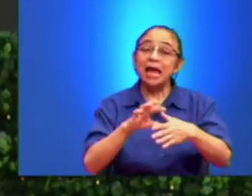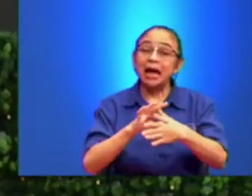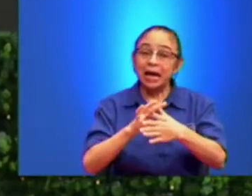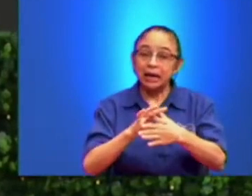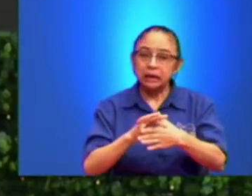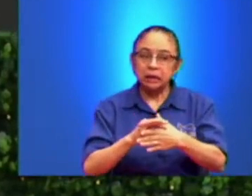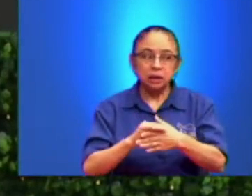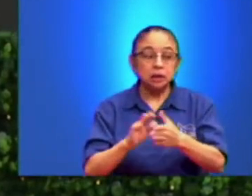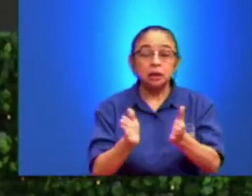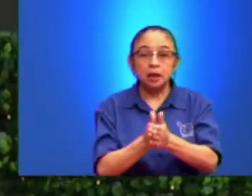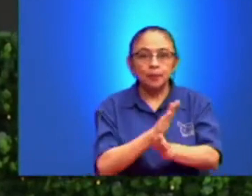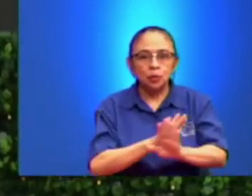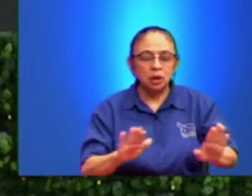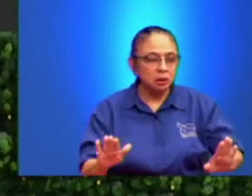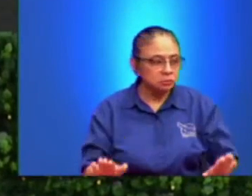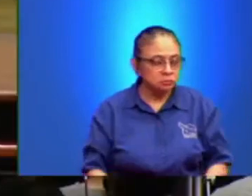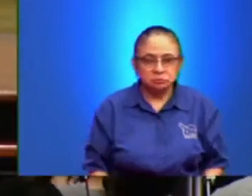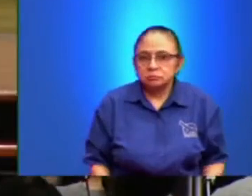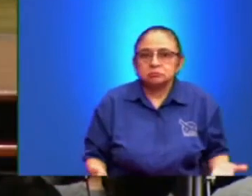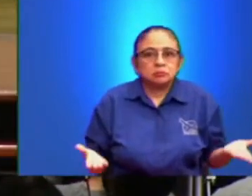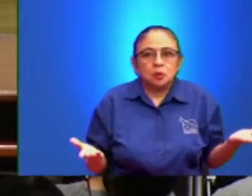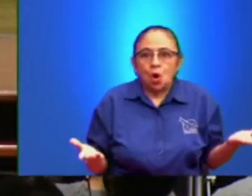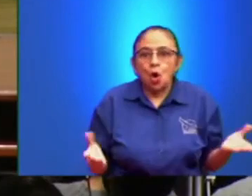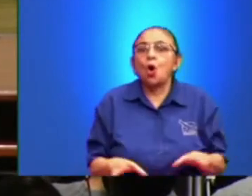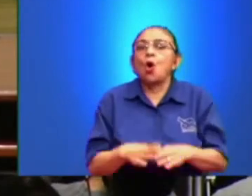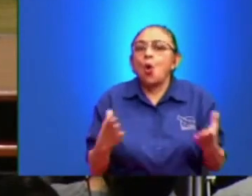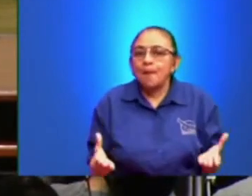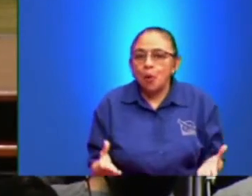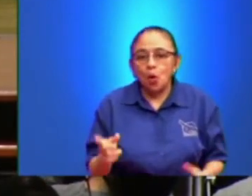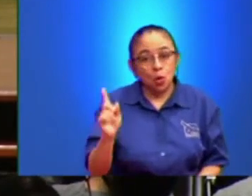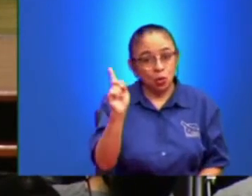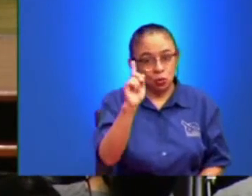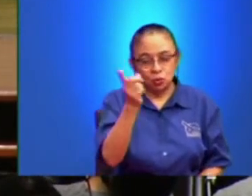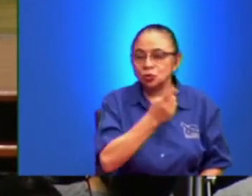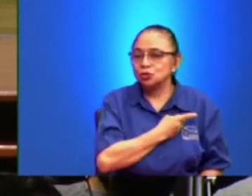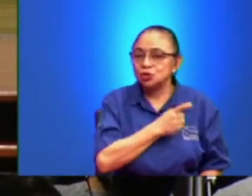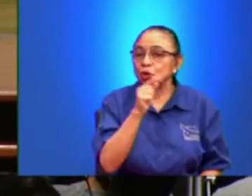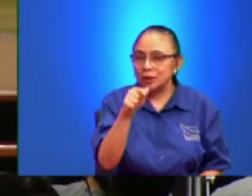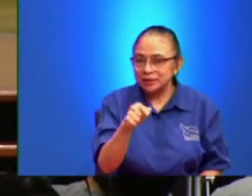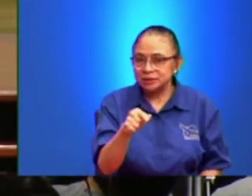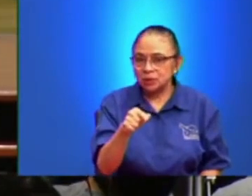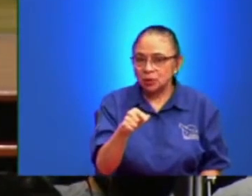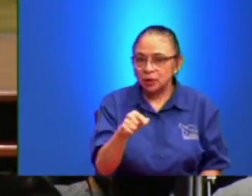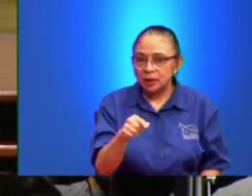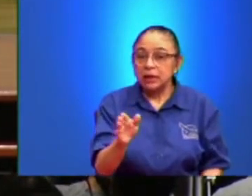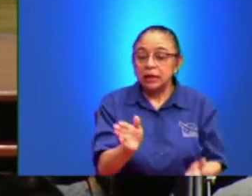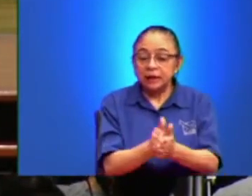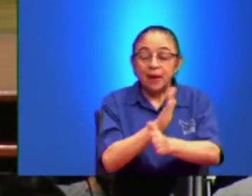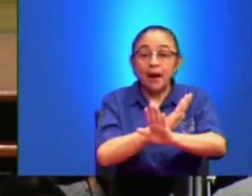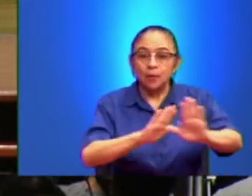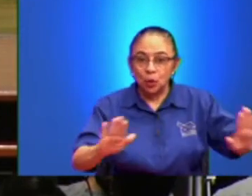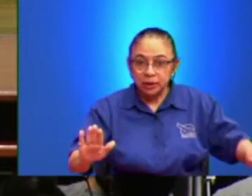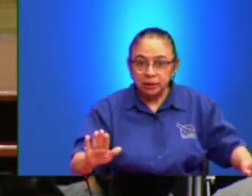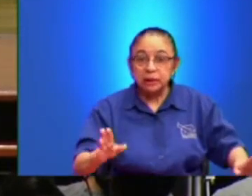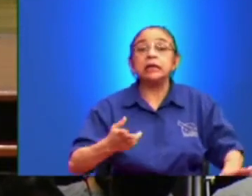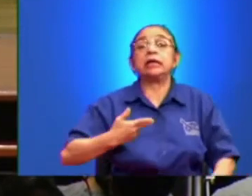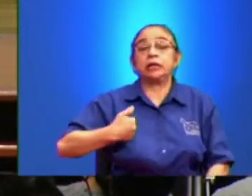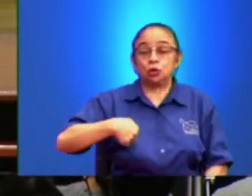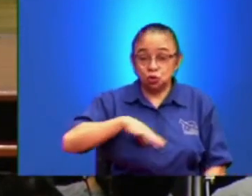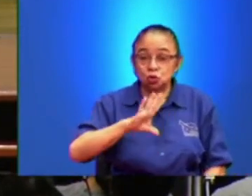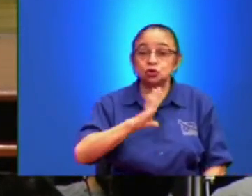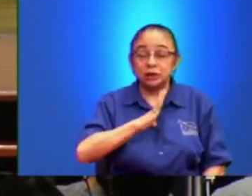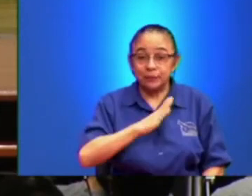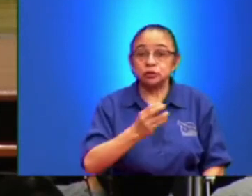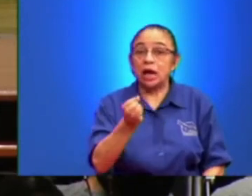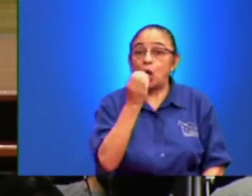morir como era posible y no sólo eso sino que se va a morir y no lo teníamos que comer y beber